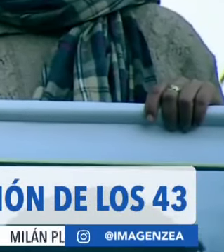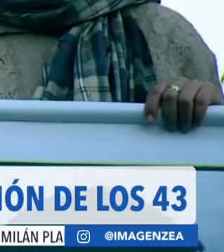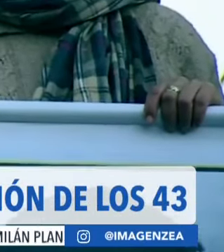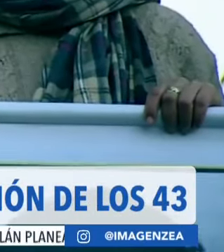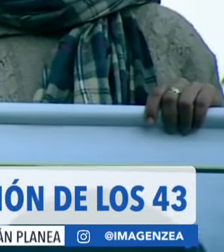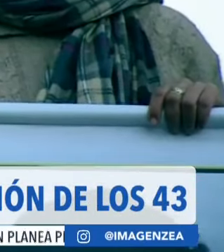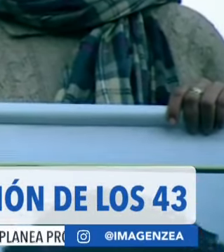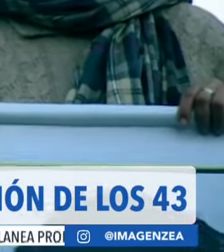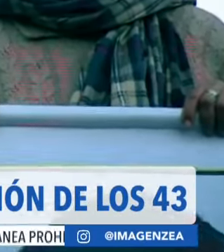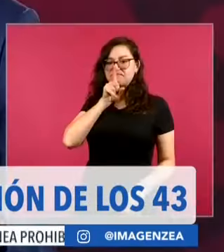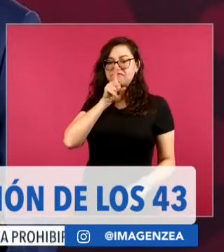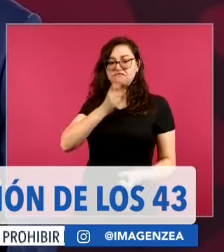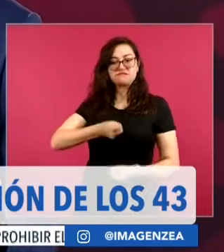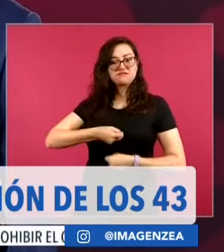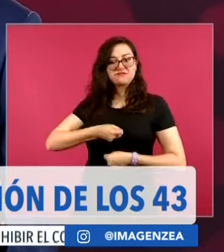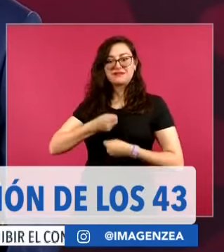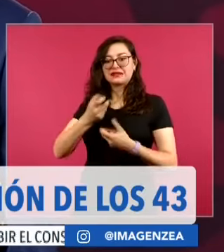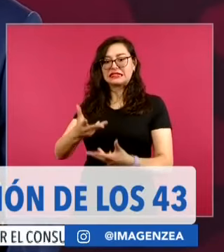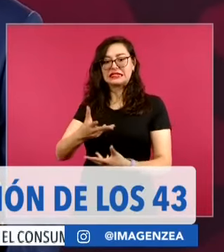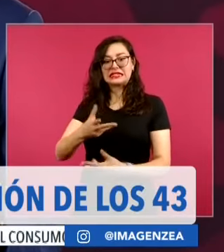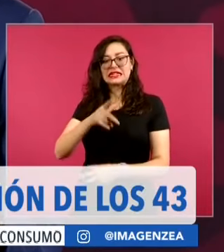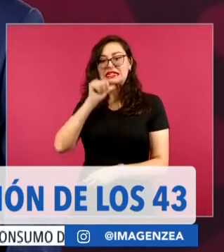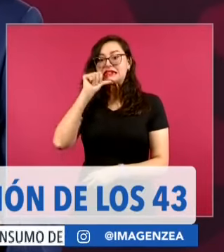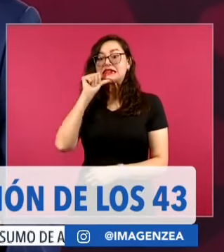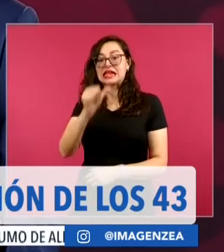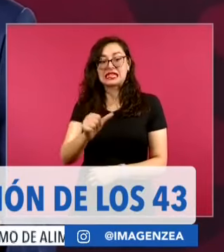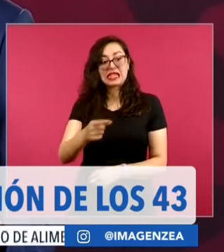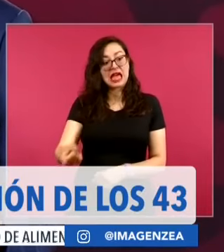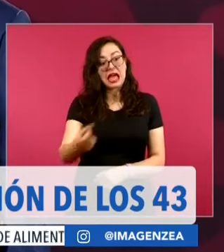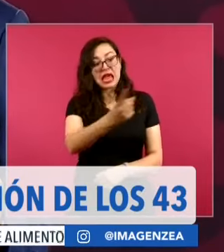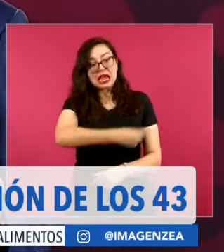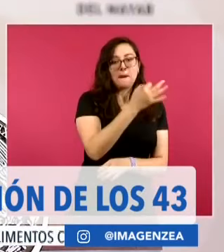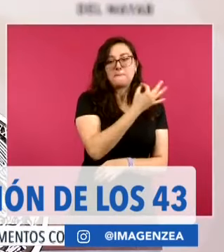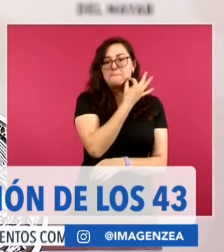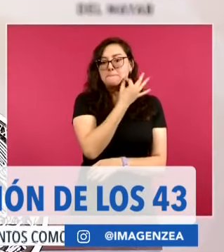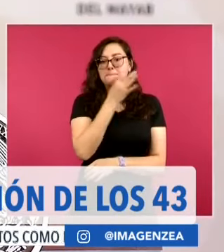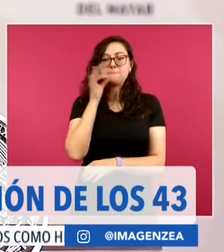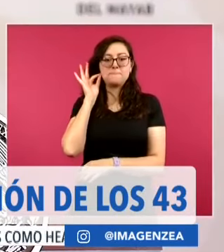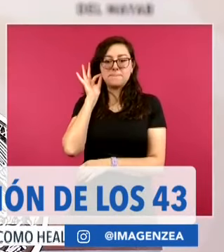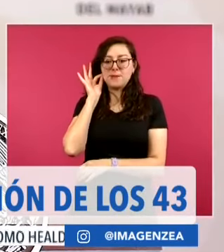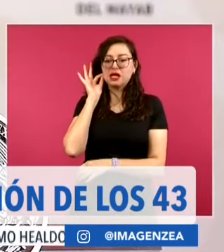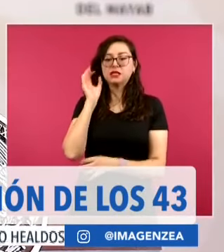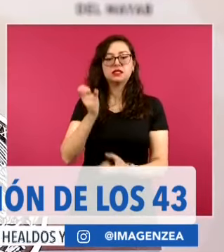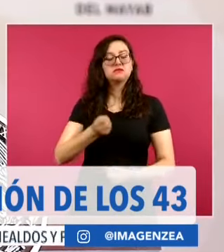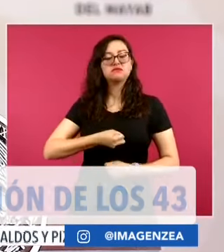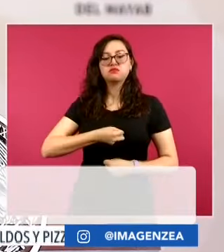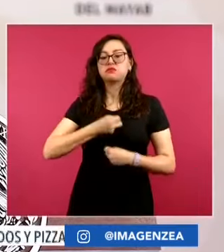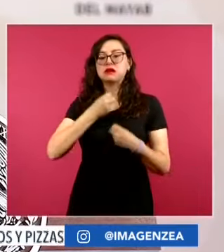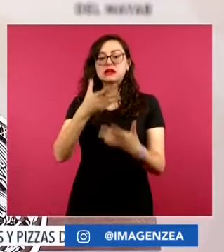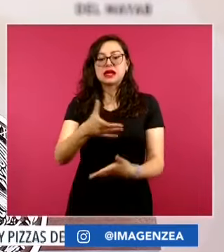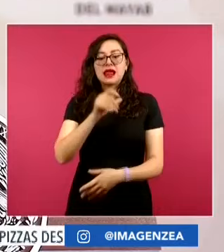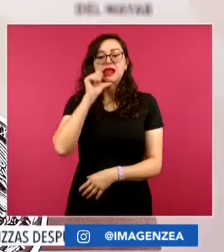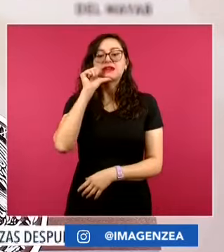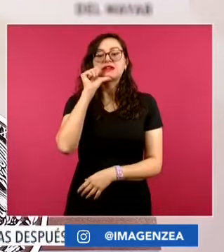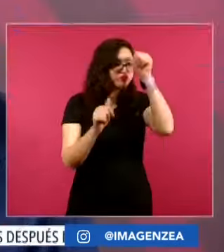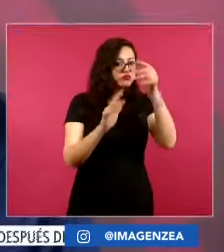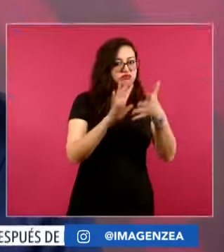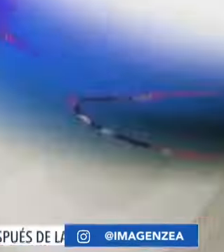sea verdad que si la ley se aprueba, esta pueda ser utilizada para su gobierno de manera autoritaria. ¿Usted qué opina?